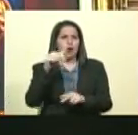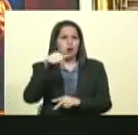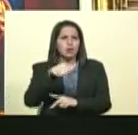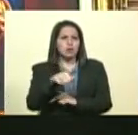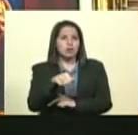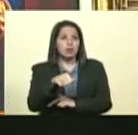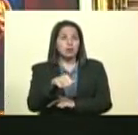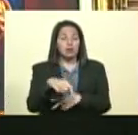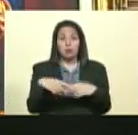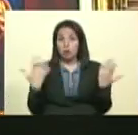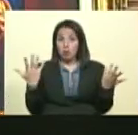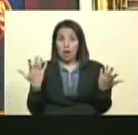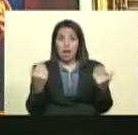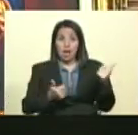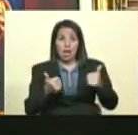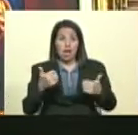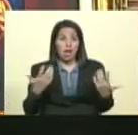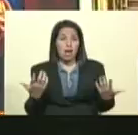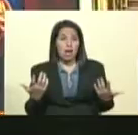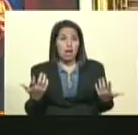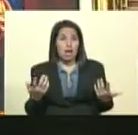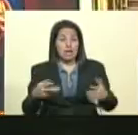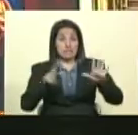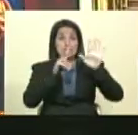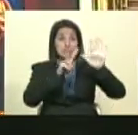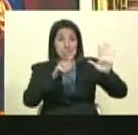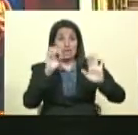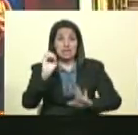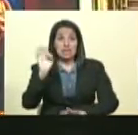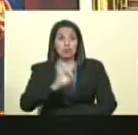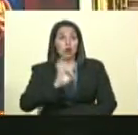resultado? El 70%,